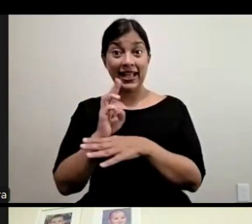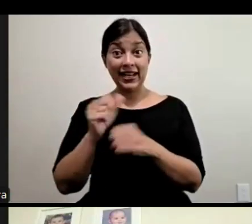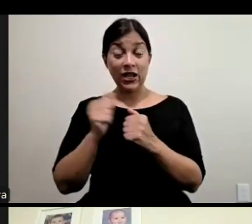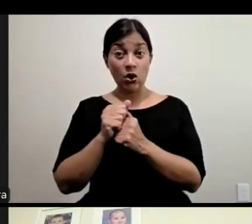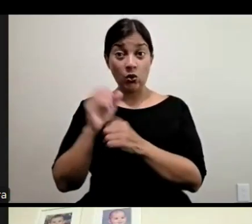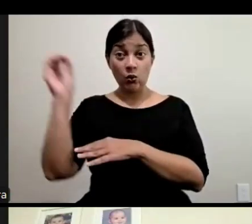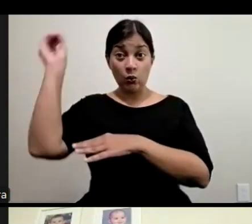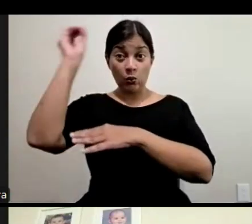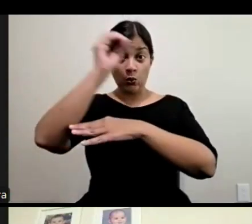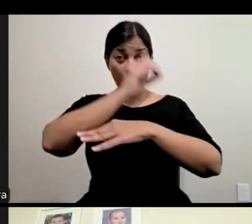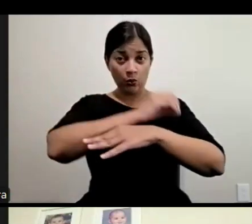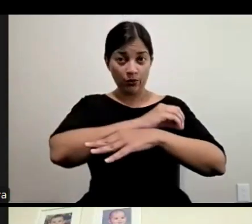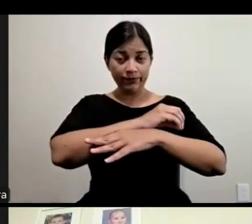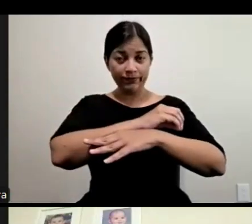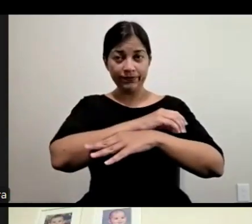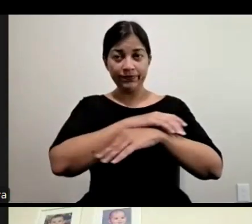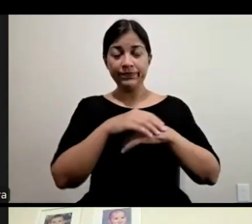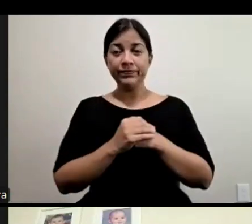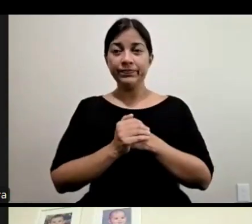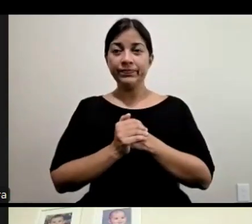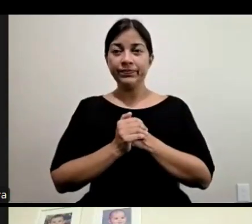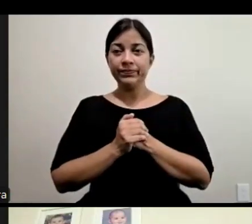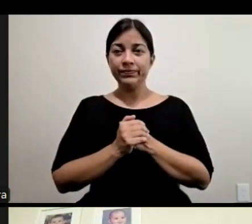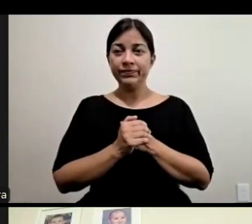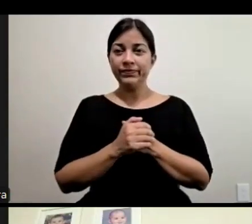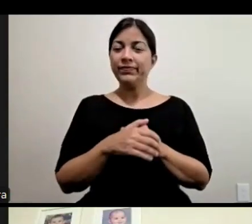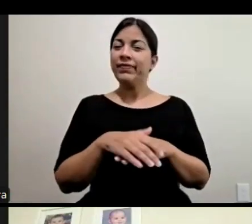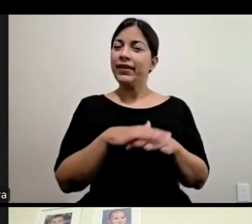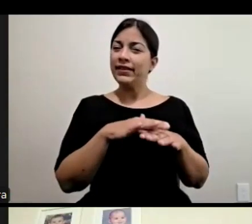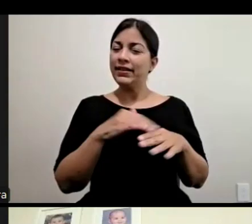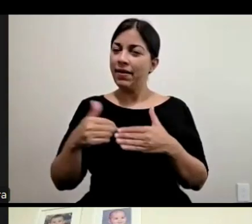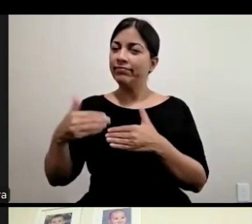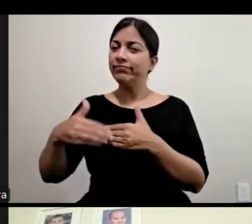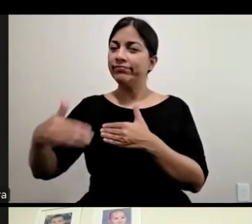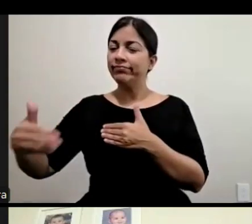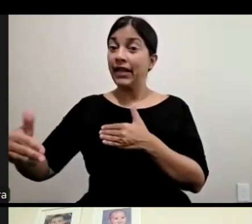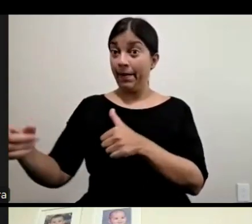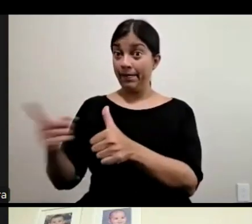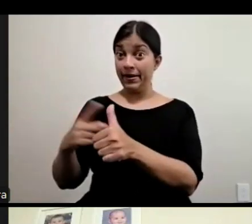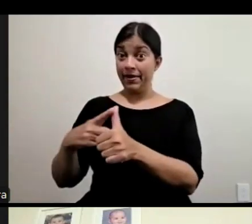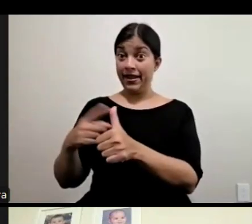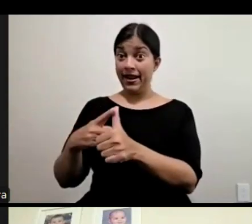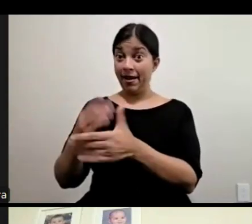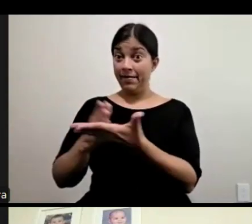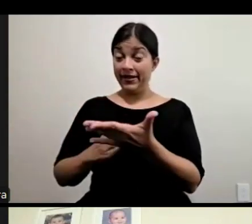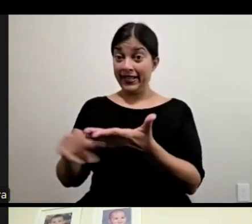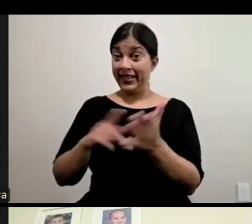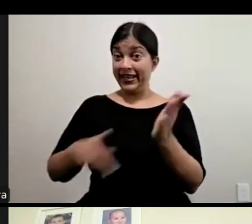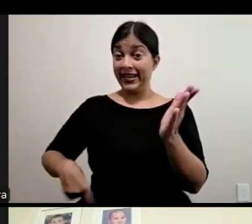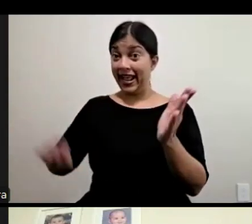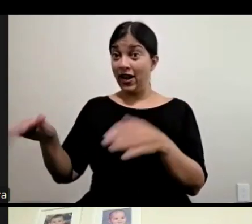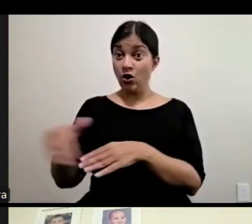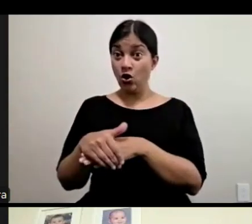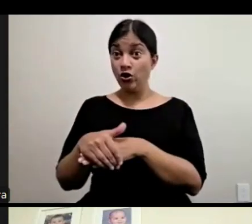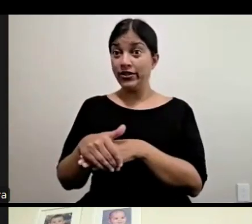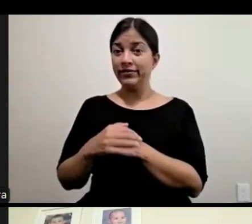Ajá. Y se van escenas, pasando escenas, y la primera es la reina de la noche, ¿no? Que se hace la reina, ¿no?